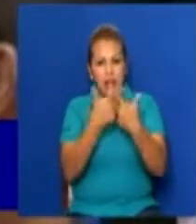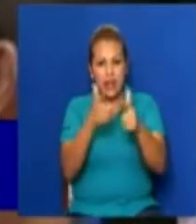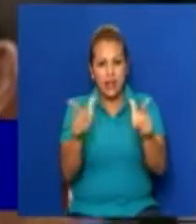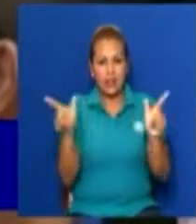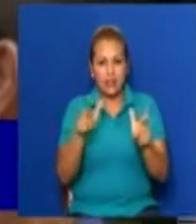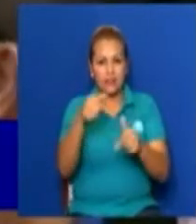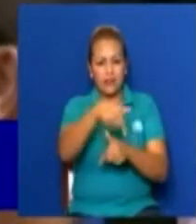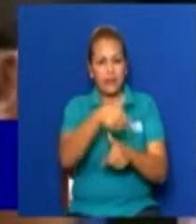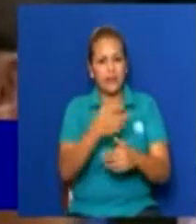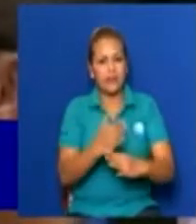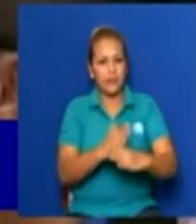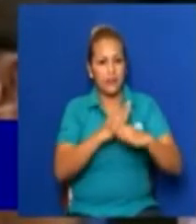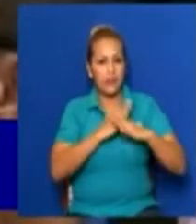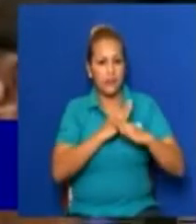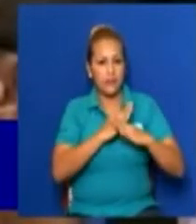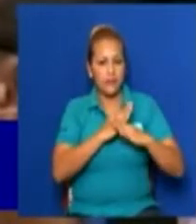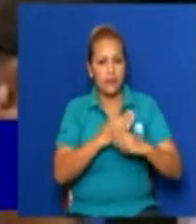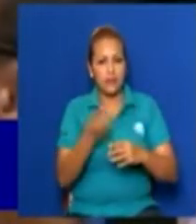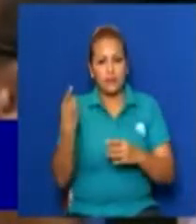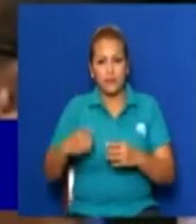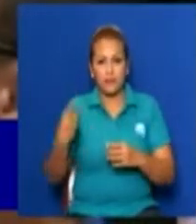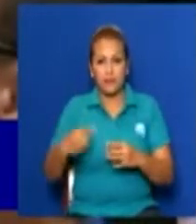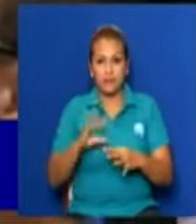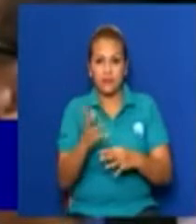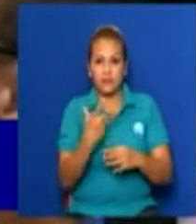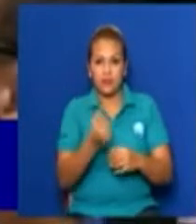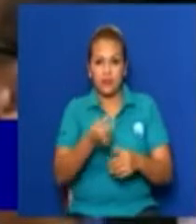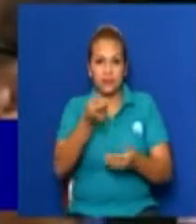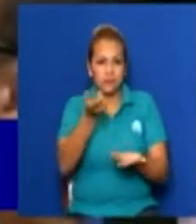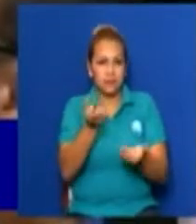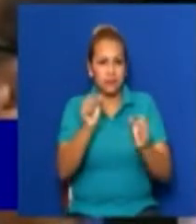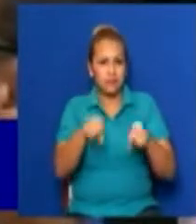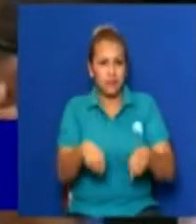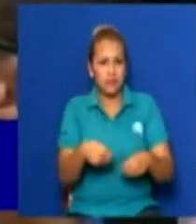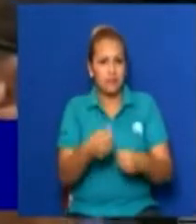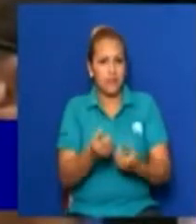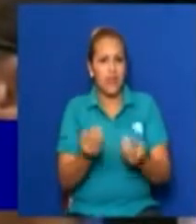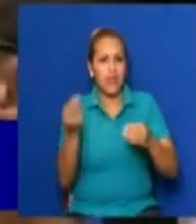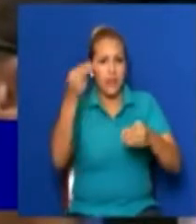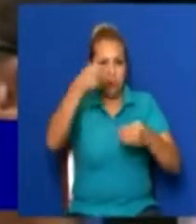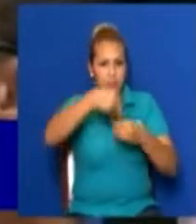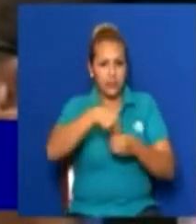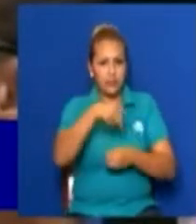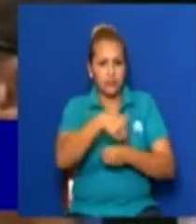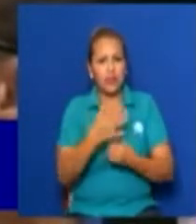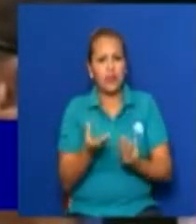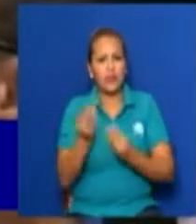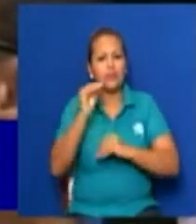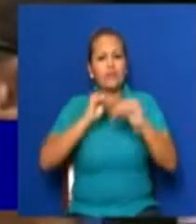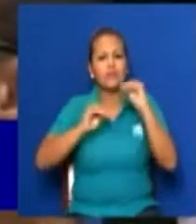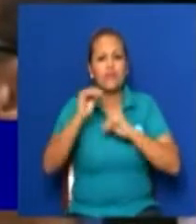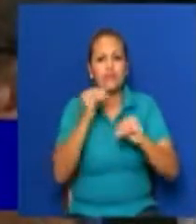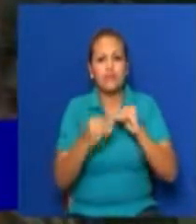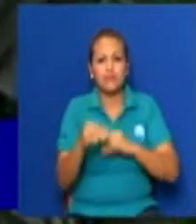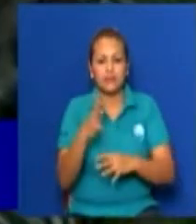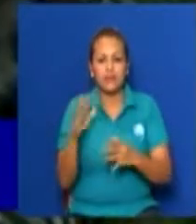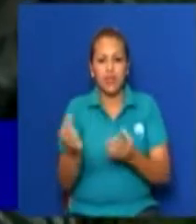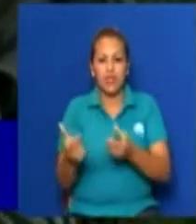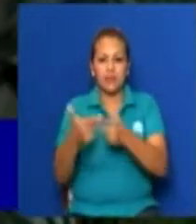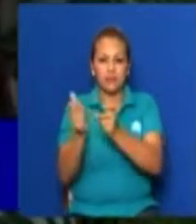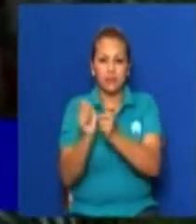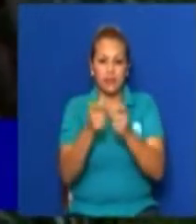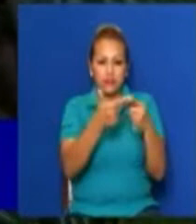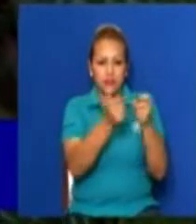la protección del derecho de sindicación y el derecho de sindicación y negociación colectiva,